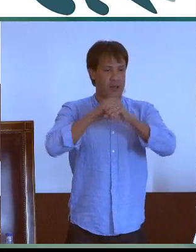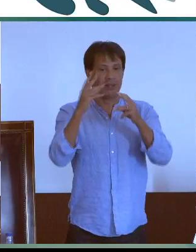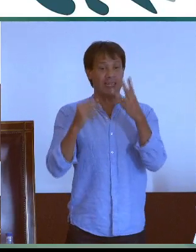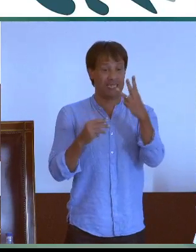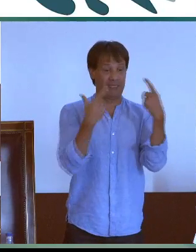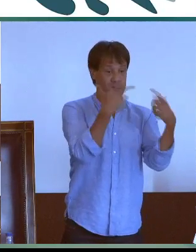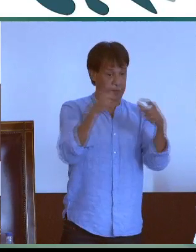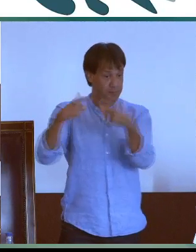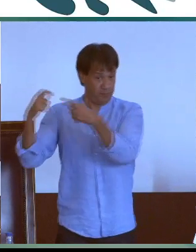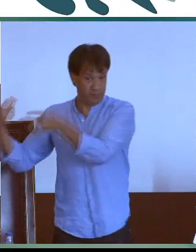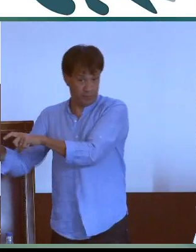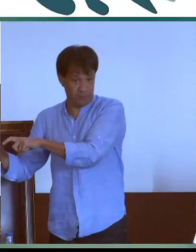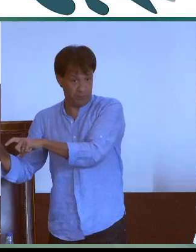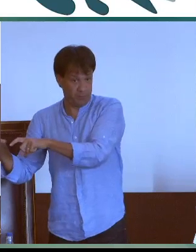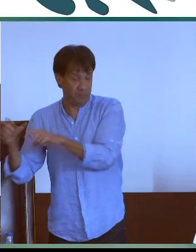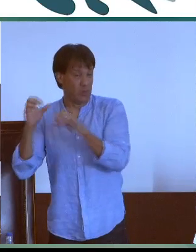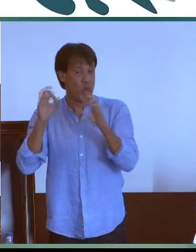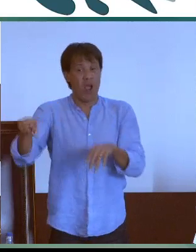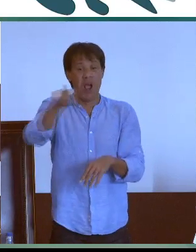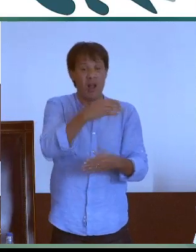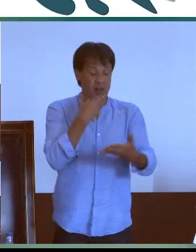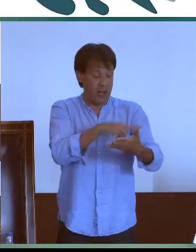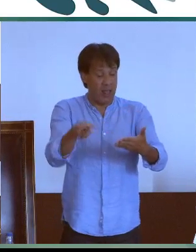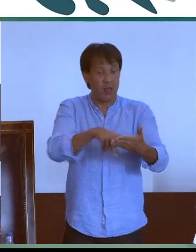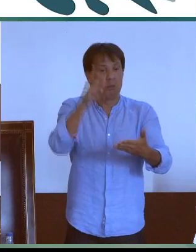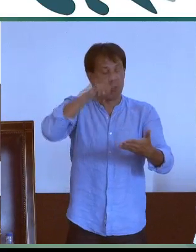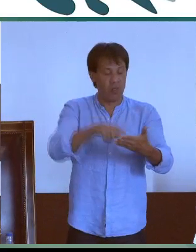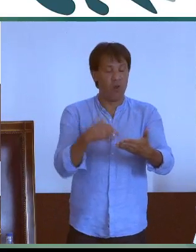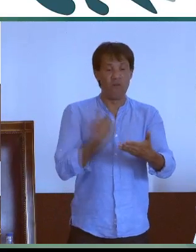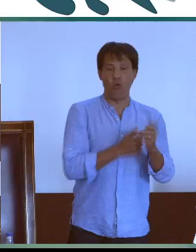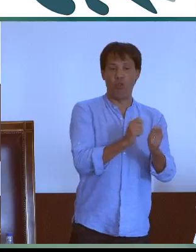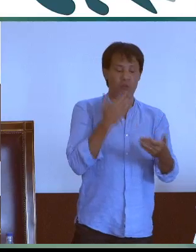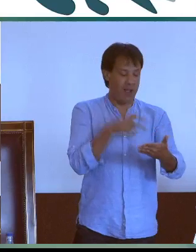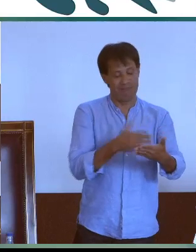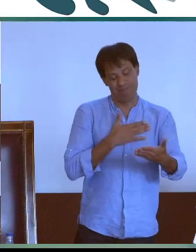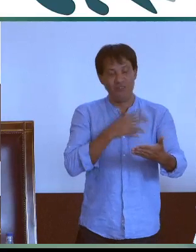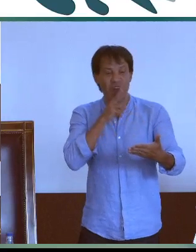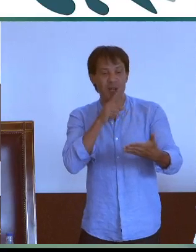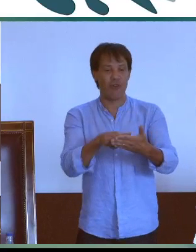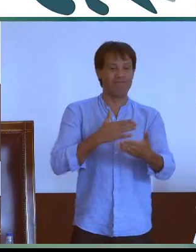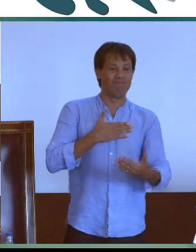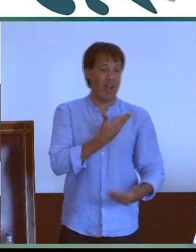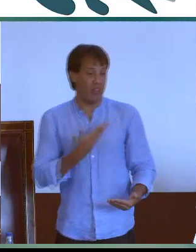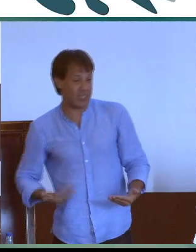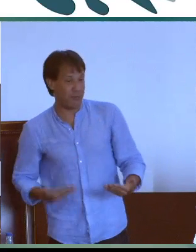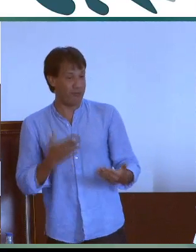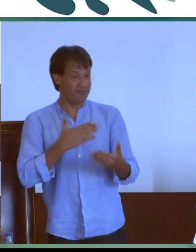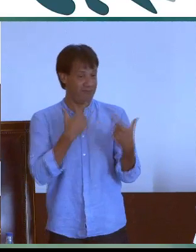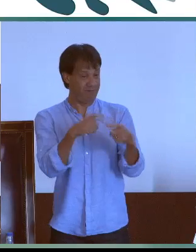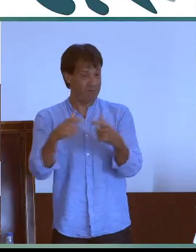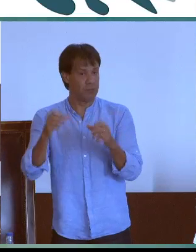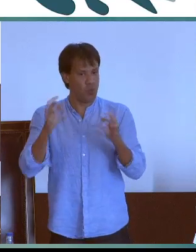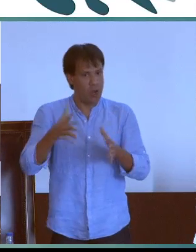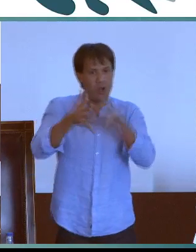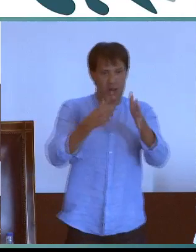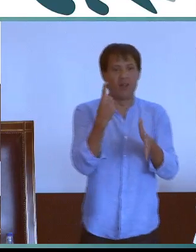duda y por eso salió el tema. A la hora de leer, pues sabía si era verbo,